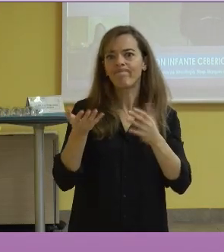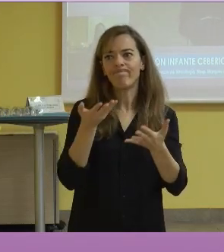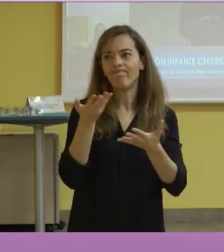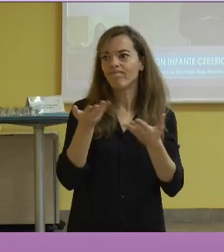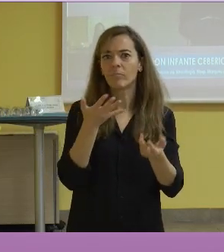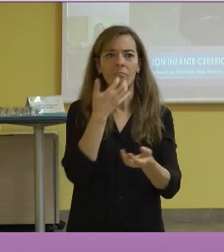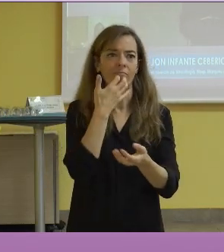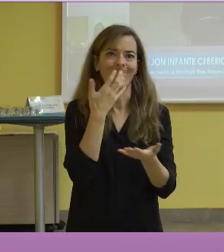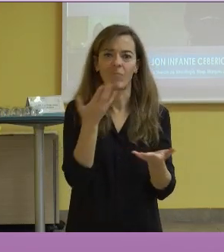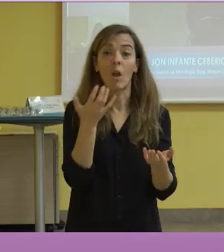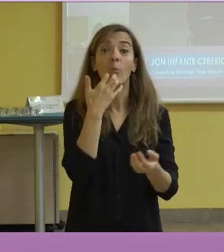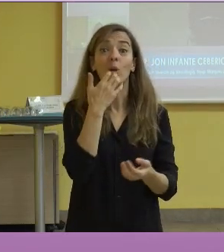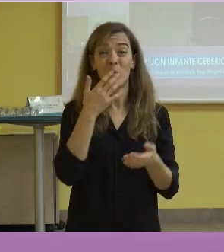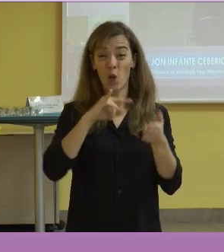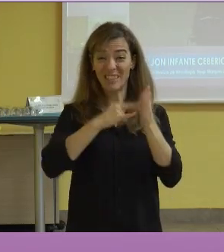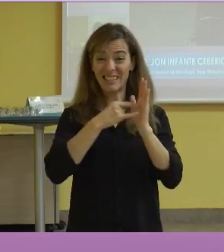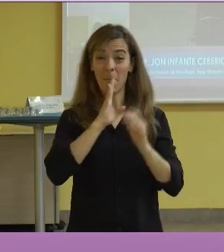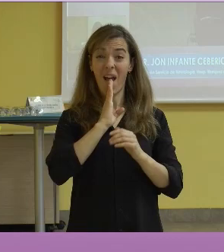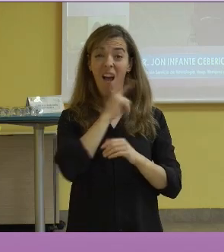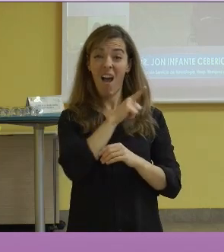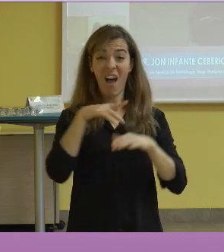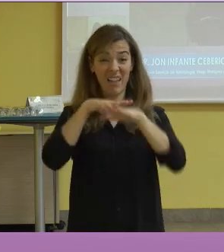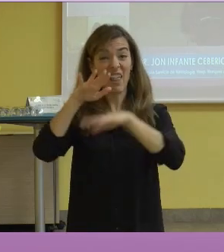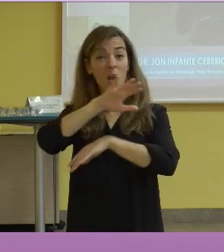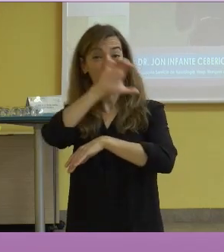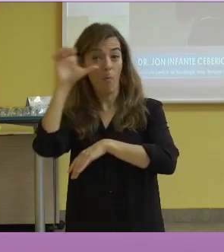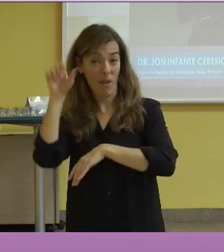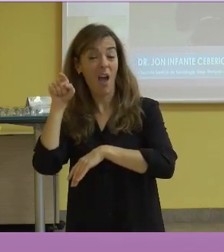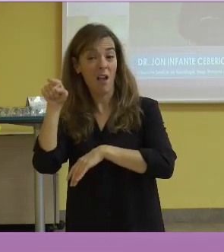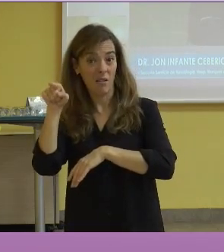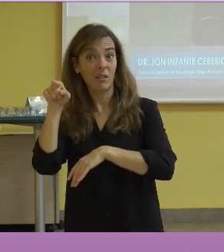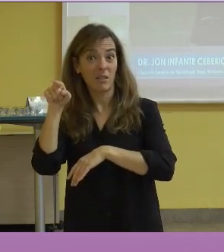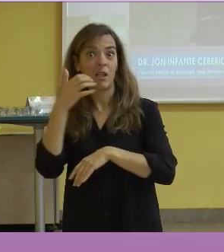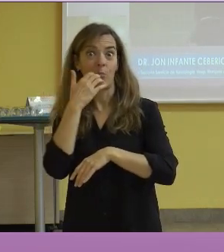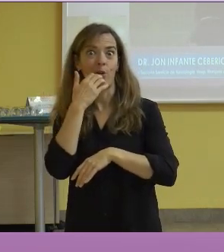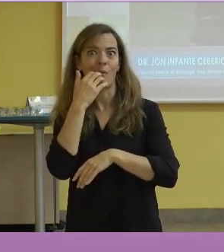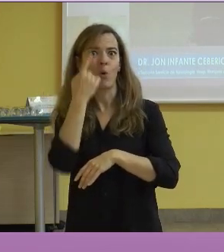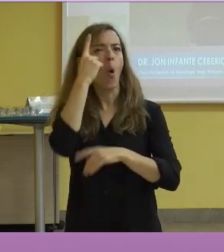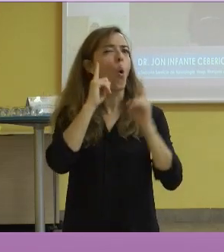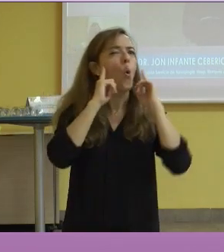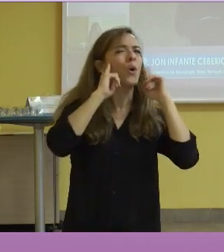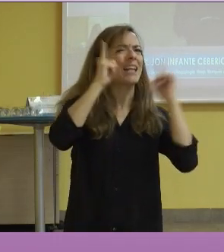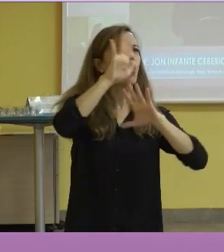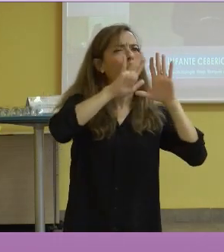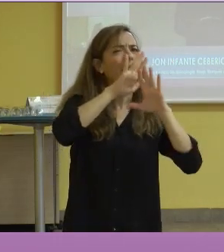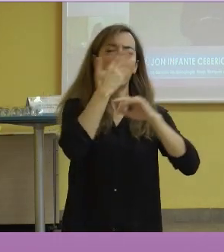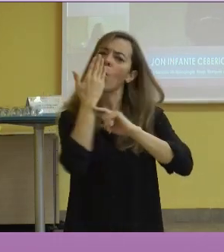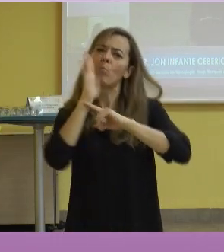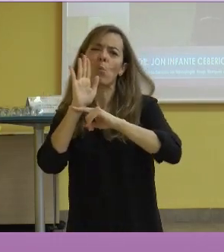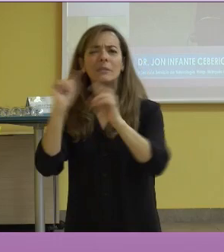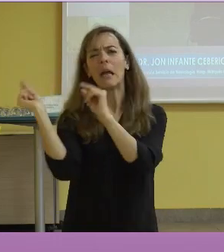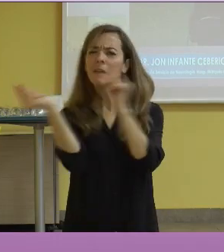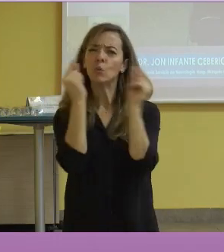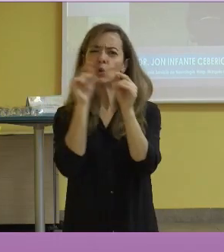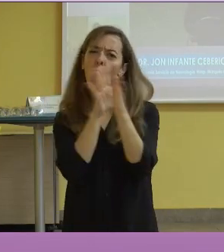Por ejemplo, este sistema, ¿no?, que he comentado que había en la red europea, ¿no?, por el cual, ¿no?, se discuten en conjunto casos complicados a través de